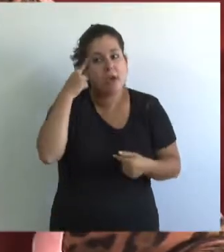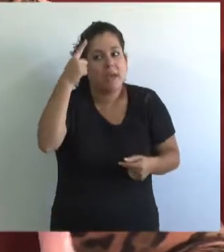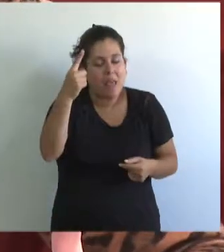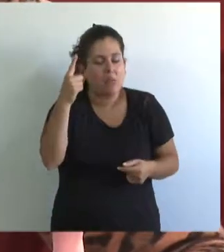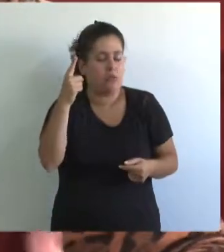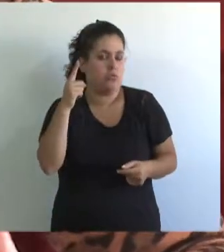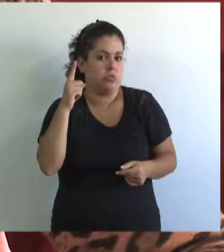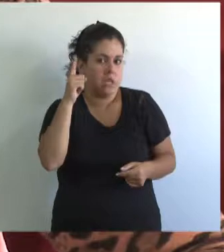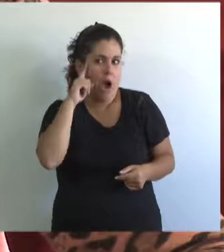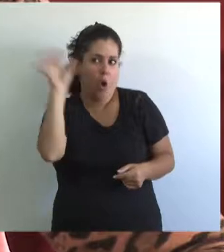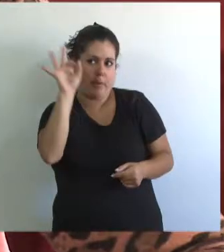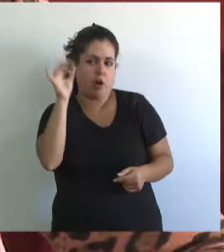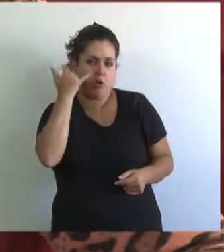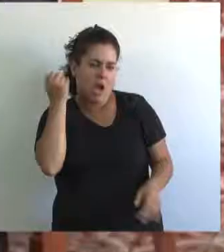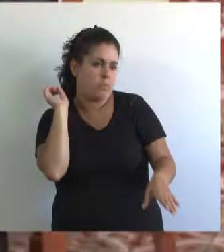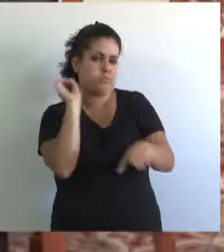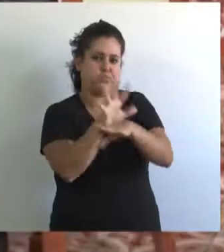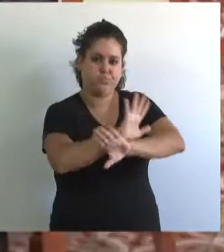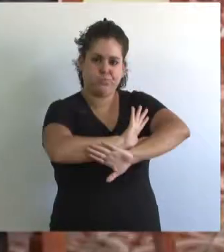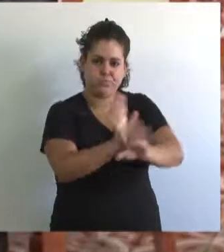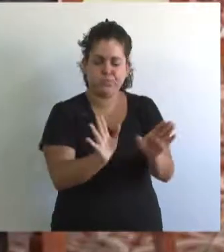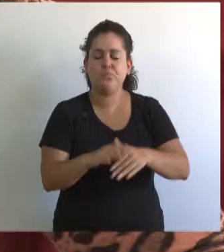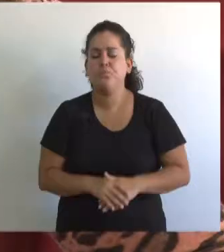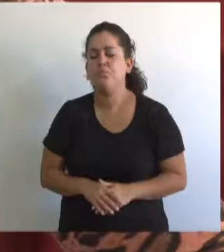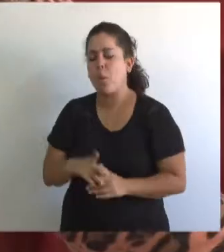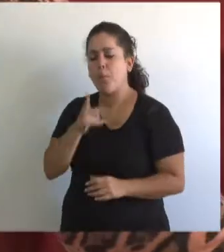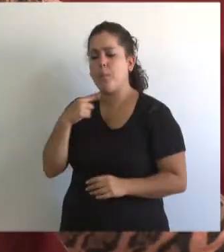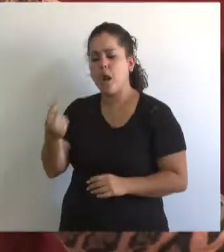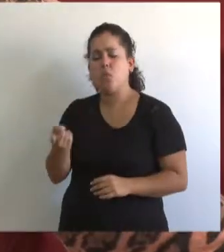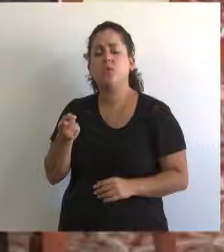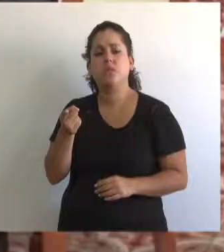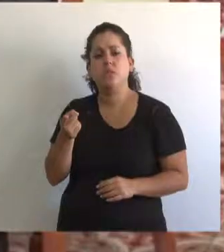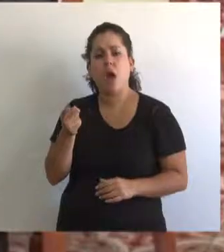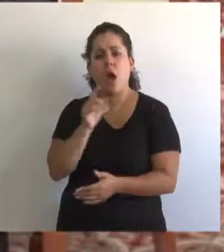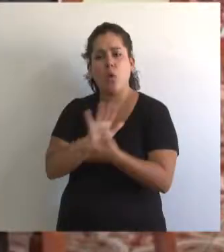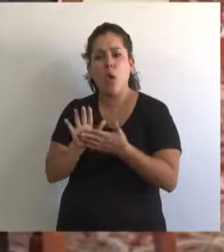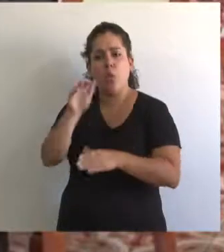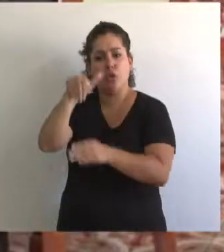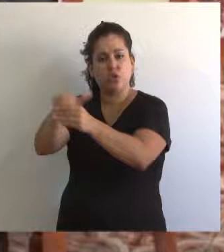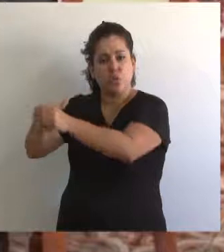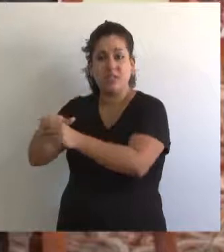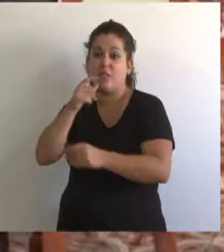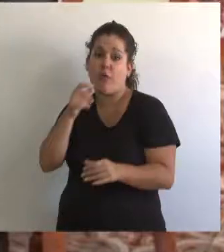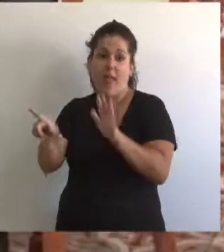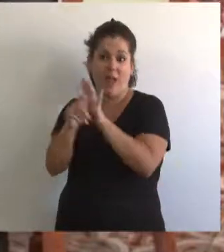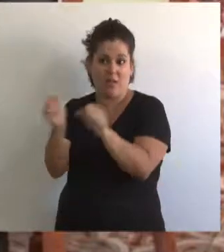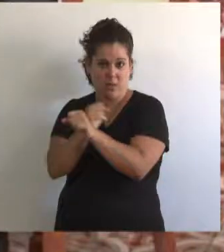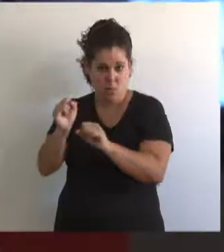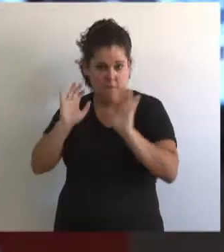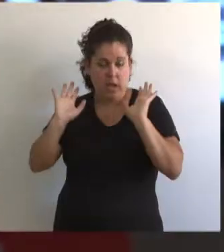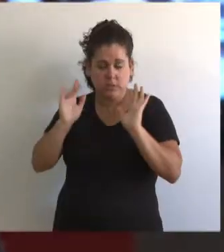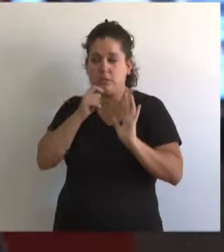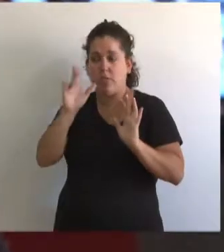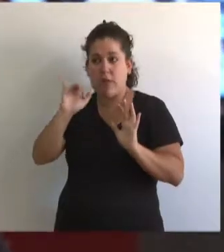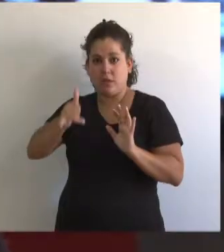hemos hecho llegar nuestra sugerencia. Una preguntita también. ¿Los nuevos votantes, en el caso de que se sancione esta ley,